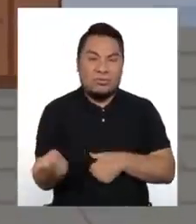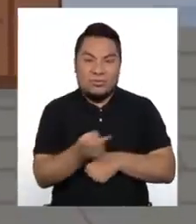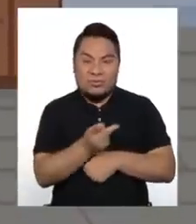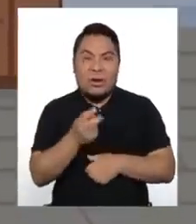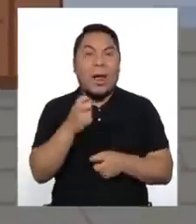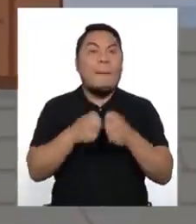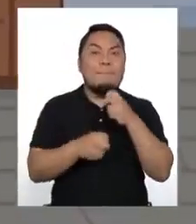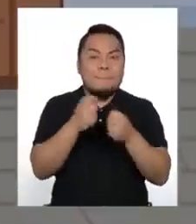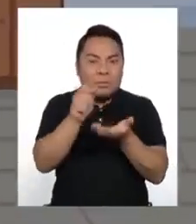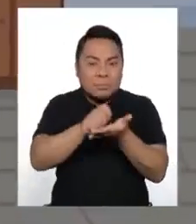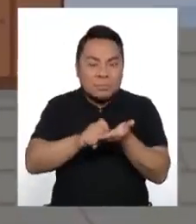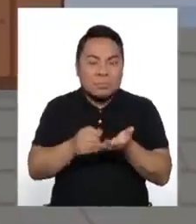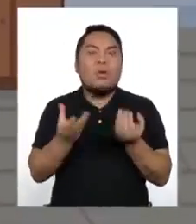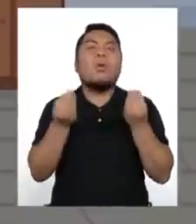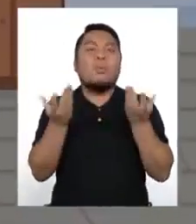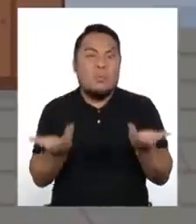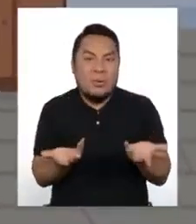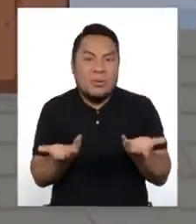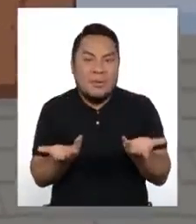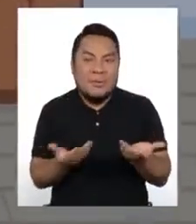los problemas que resolvieron.